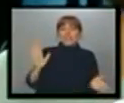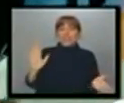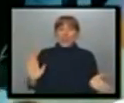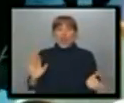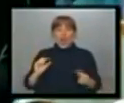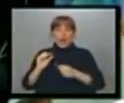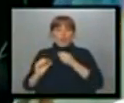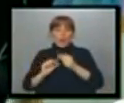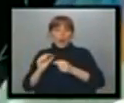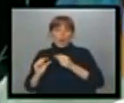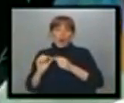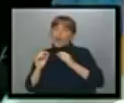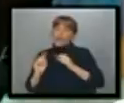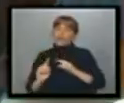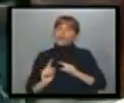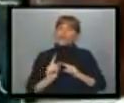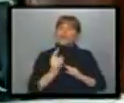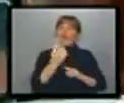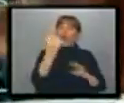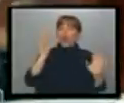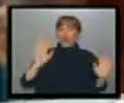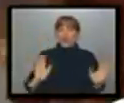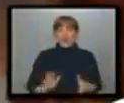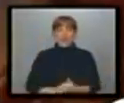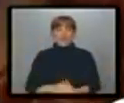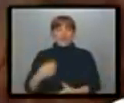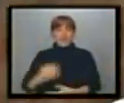de a poco un poco más, como así, bien.